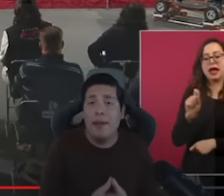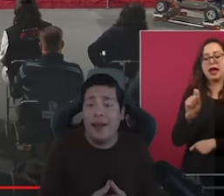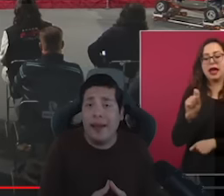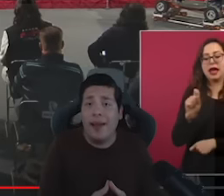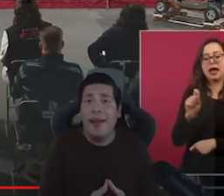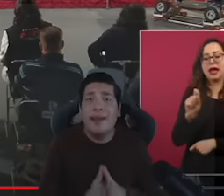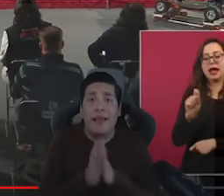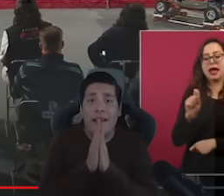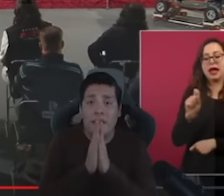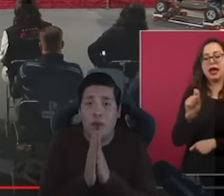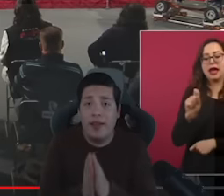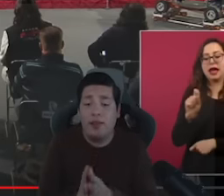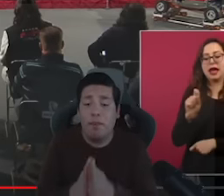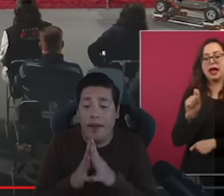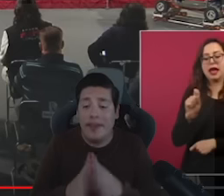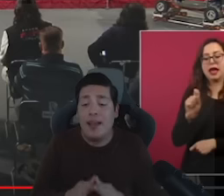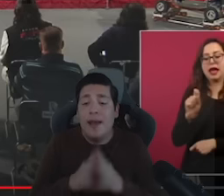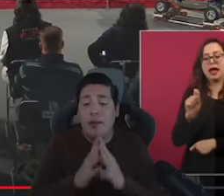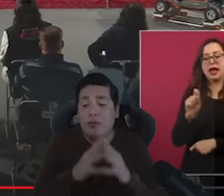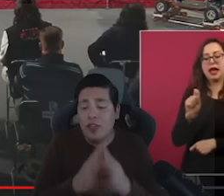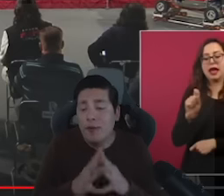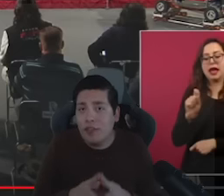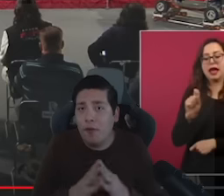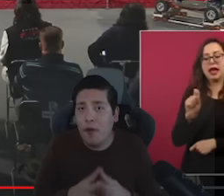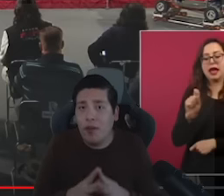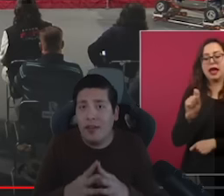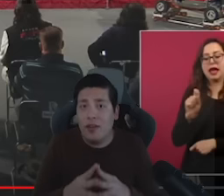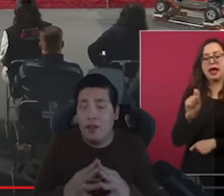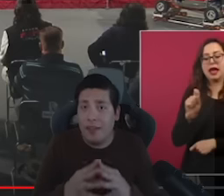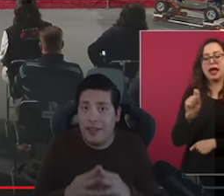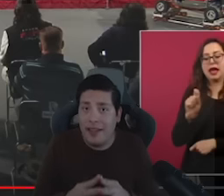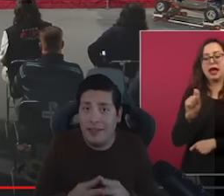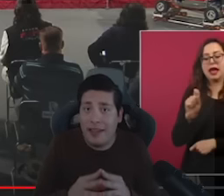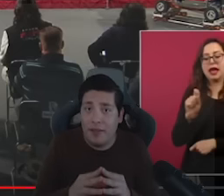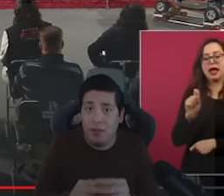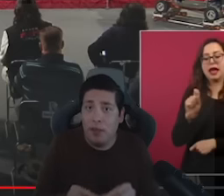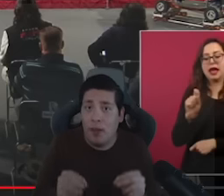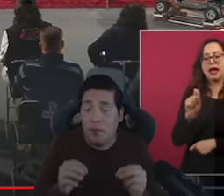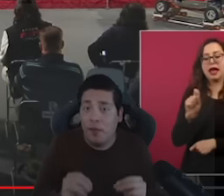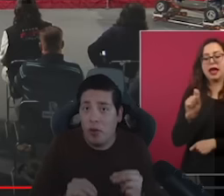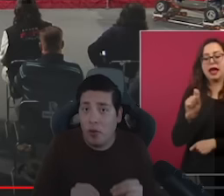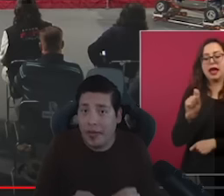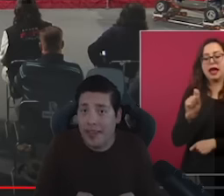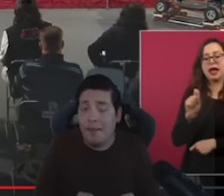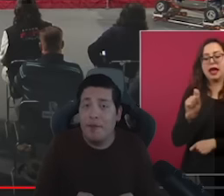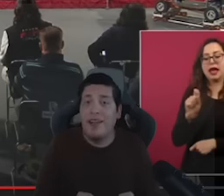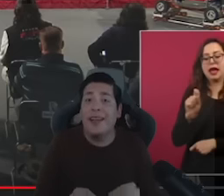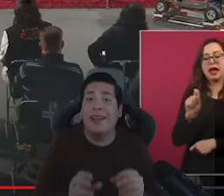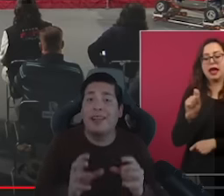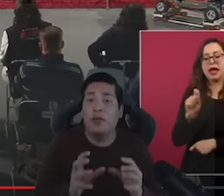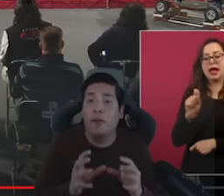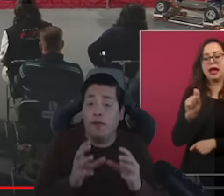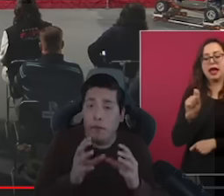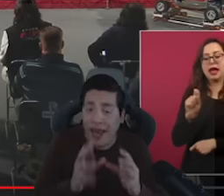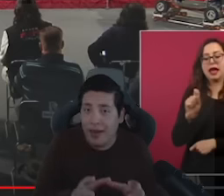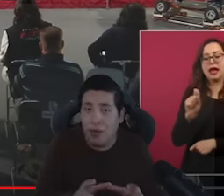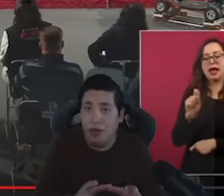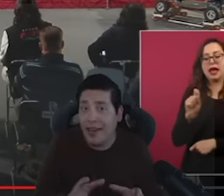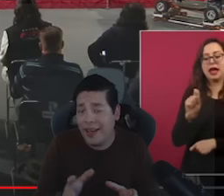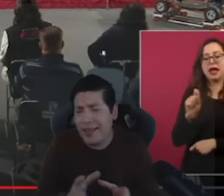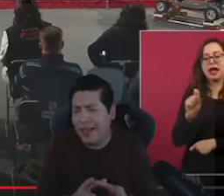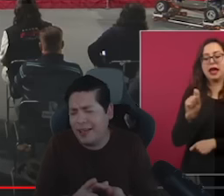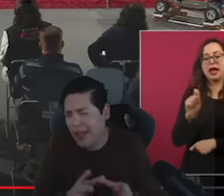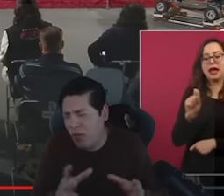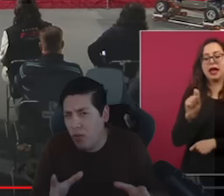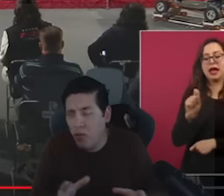la embajada de nuestro país. Pero escuchemos qué fue lo que dijo el presidente Andrés Manuel, porque ojo, aquí también ya ha sido blanco